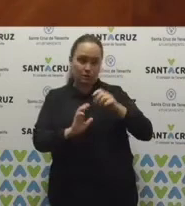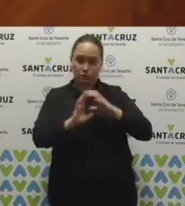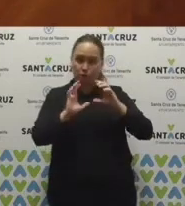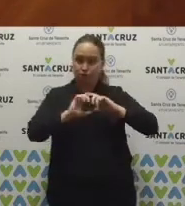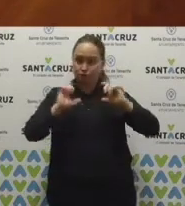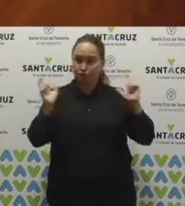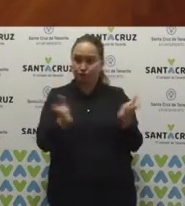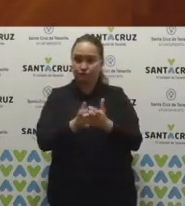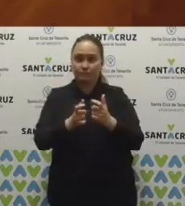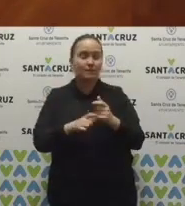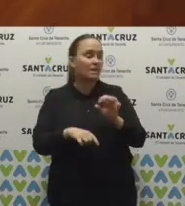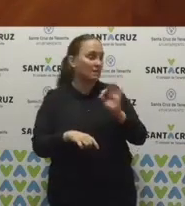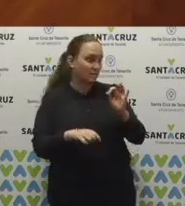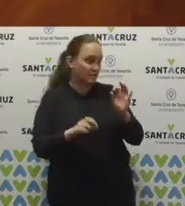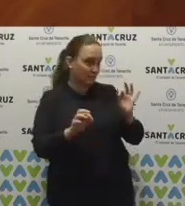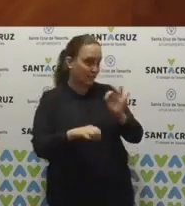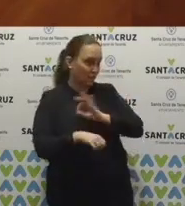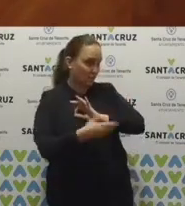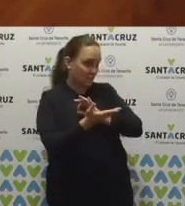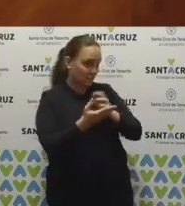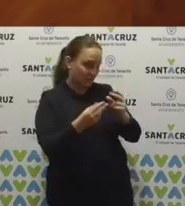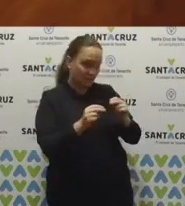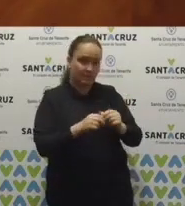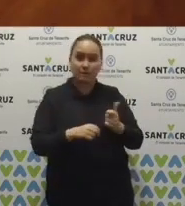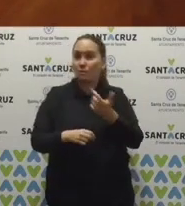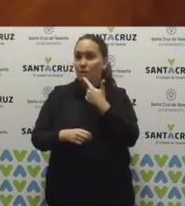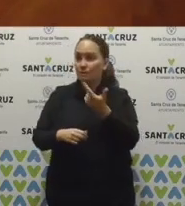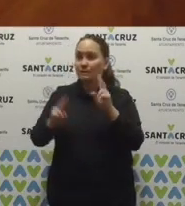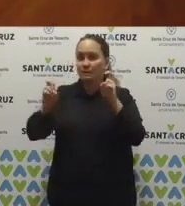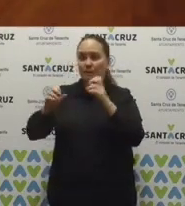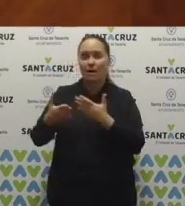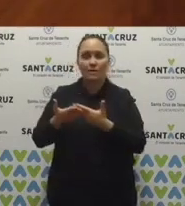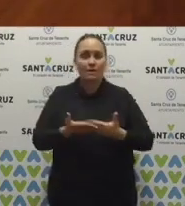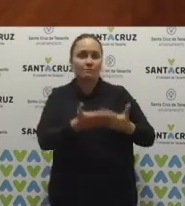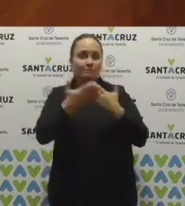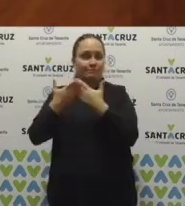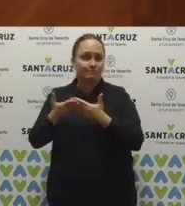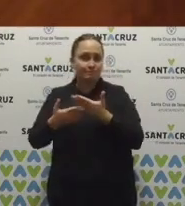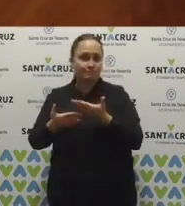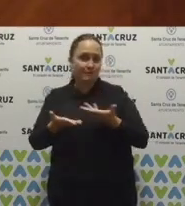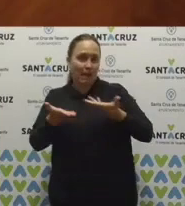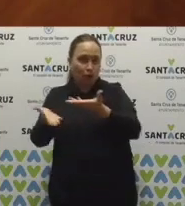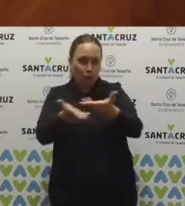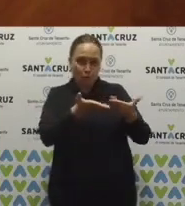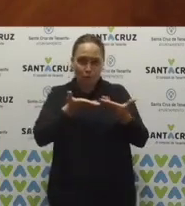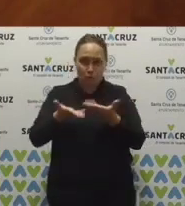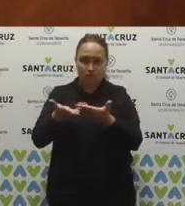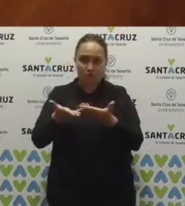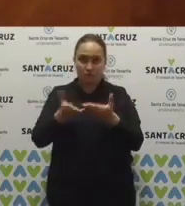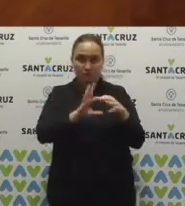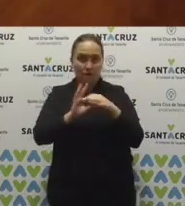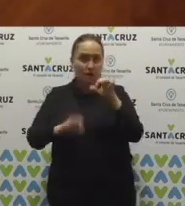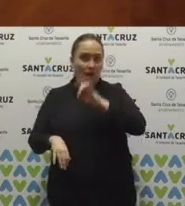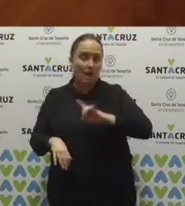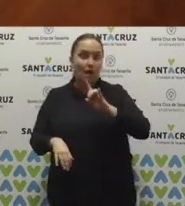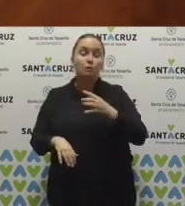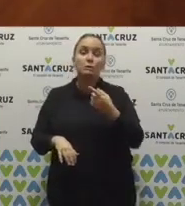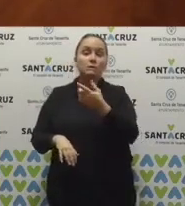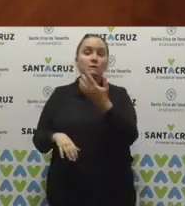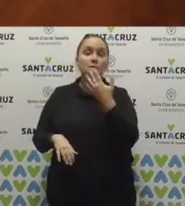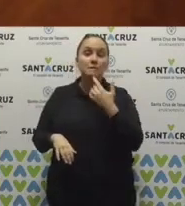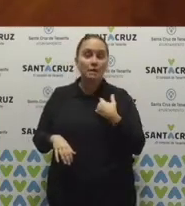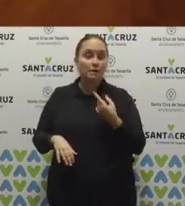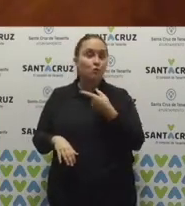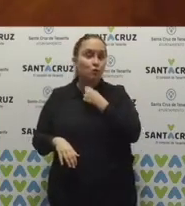en complementar con el gobierno canario de ayudas escolares por lo tanto si usted me dice cuáles son las que no le gustan